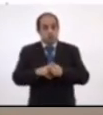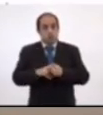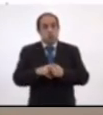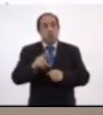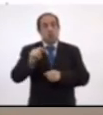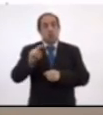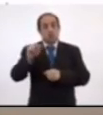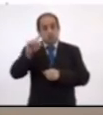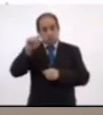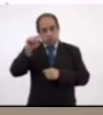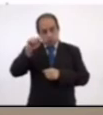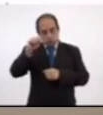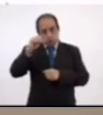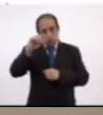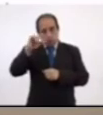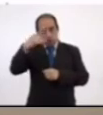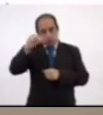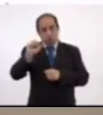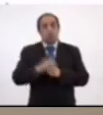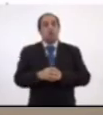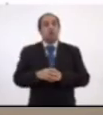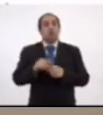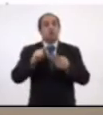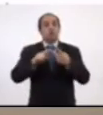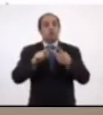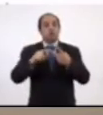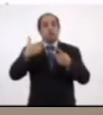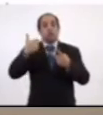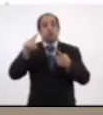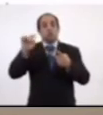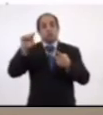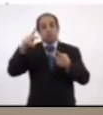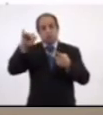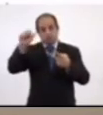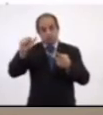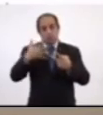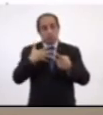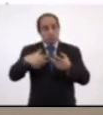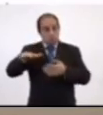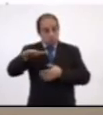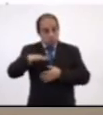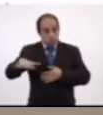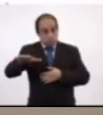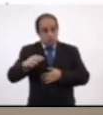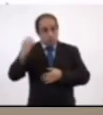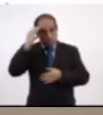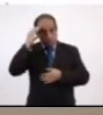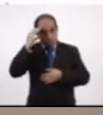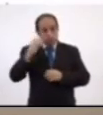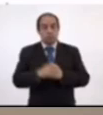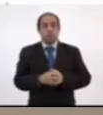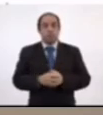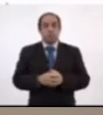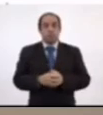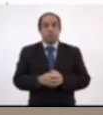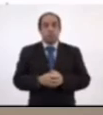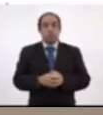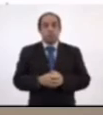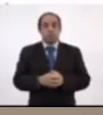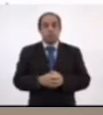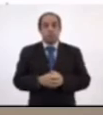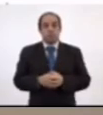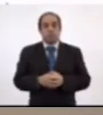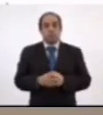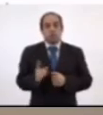traumatología y ortopedia tendrán un espacio de camas de camas de